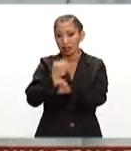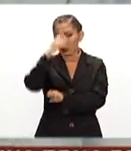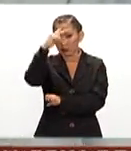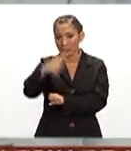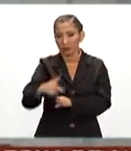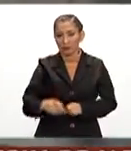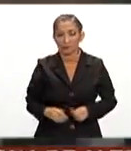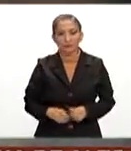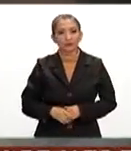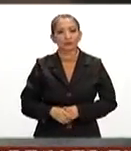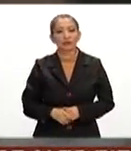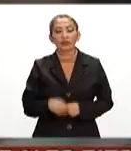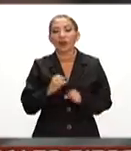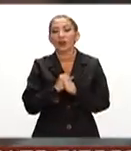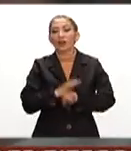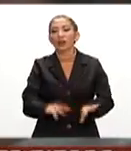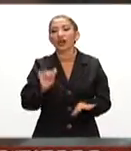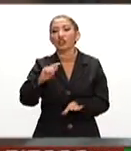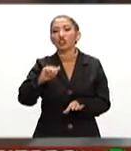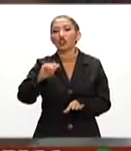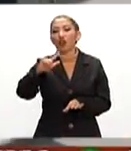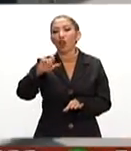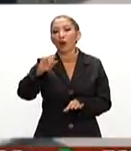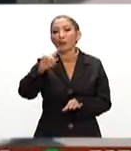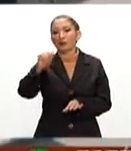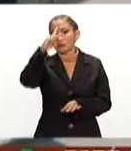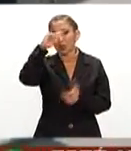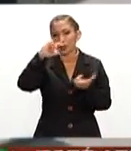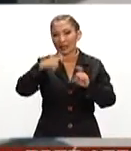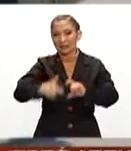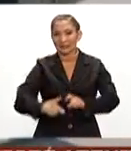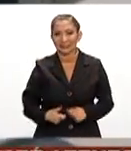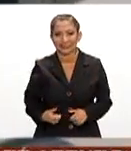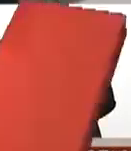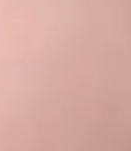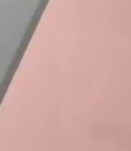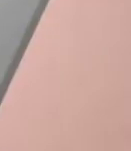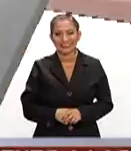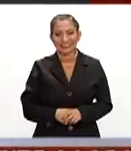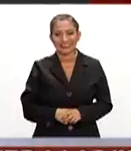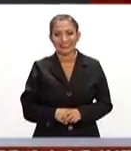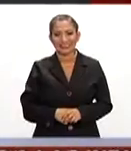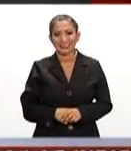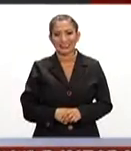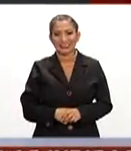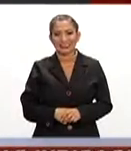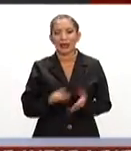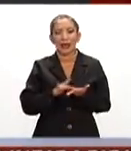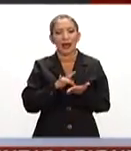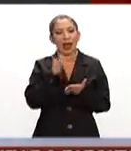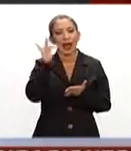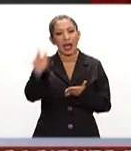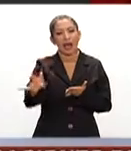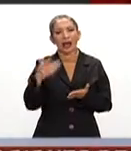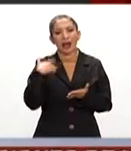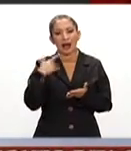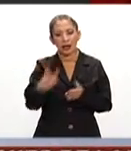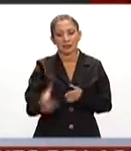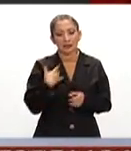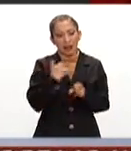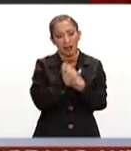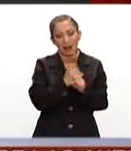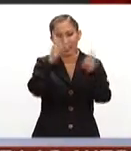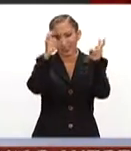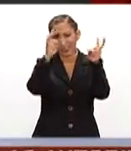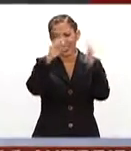Estado de México. Con información de Antonio López, México al Día. Y gracias al operativo Chimera,